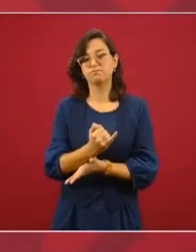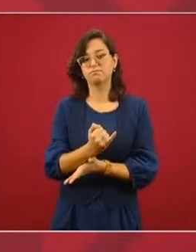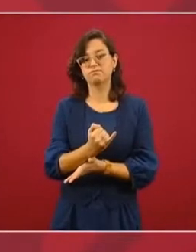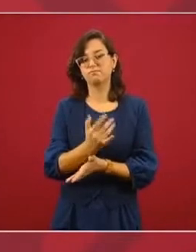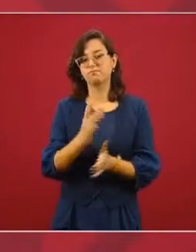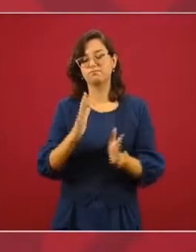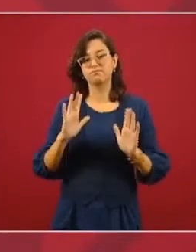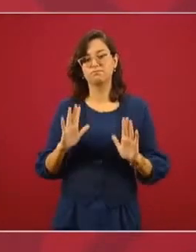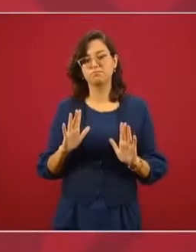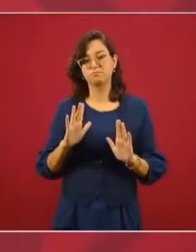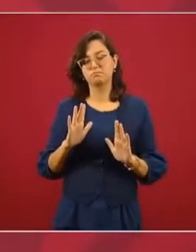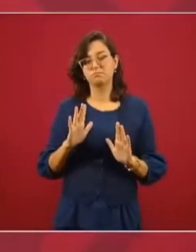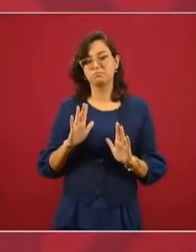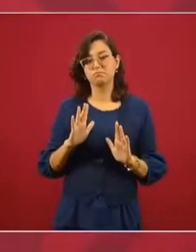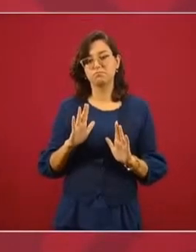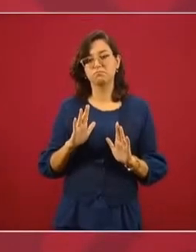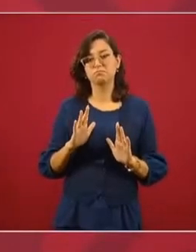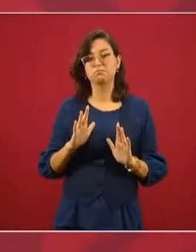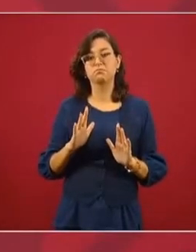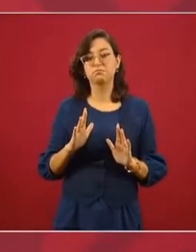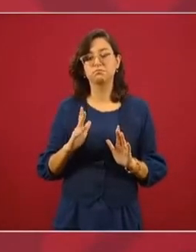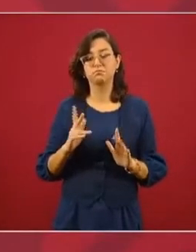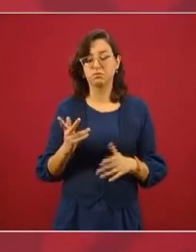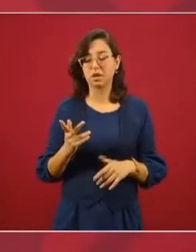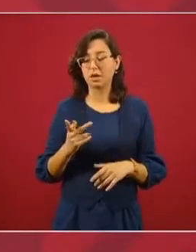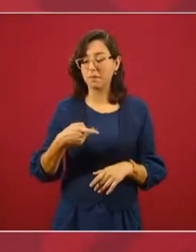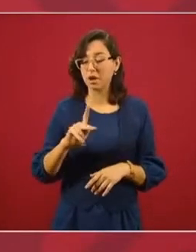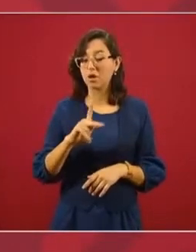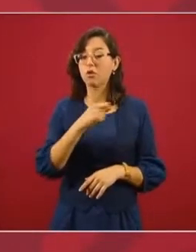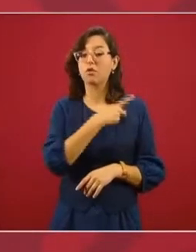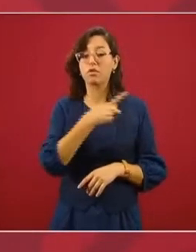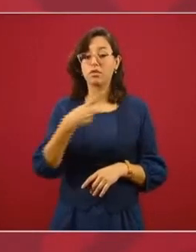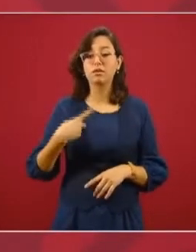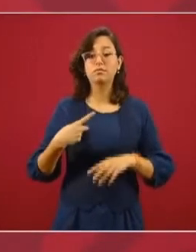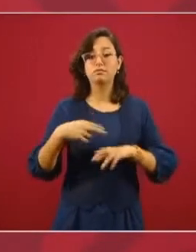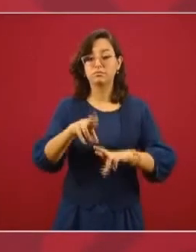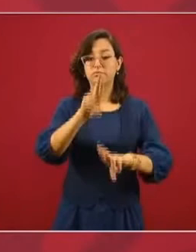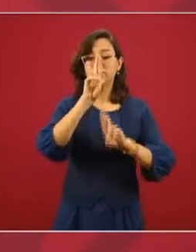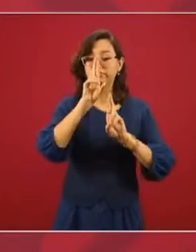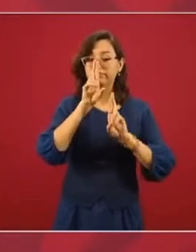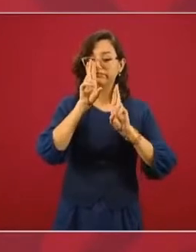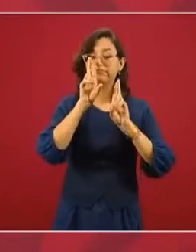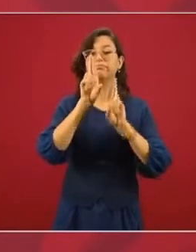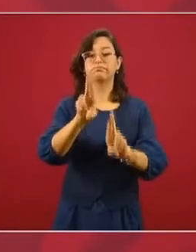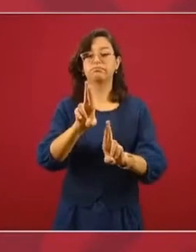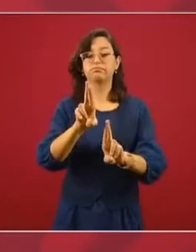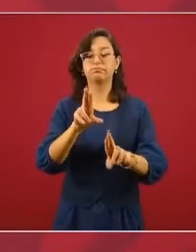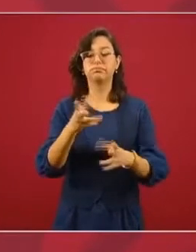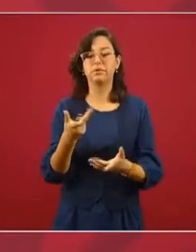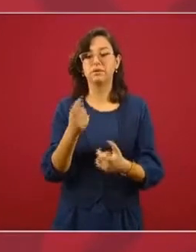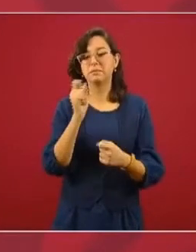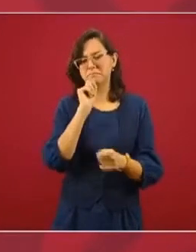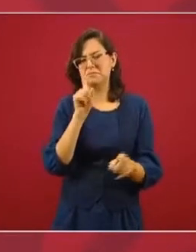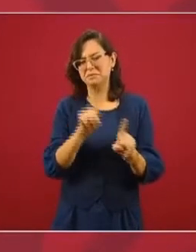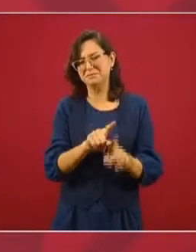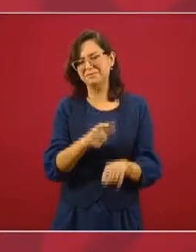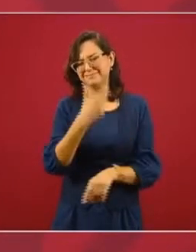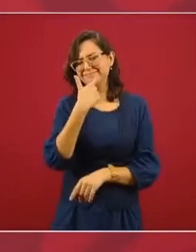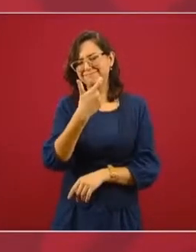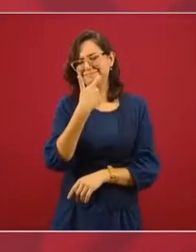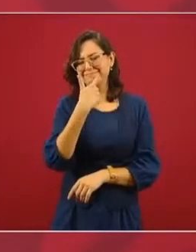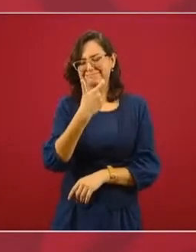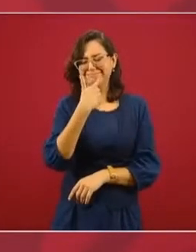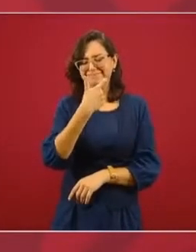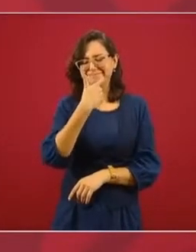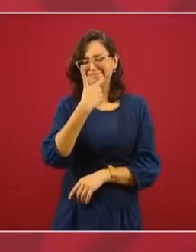respetando con urbanidad política y con sentido del humor. O